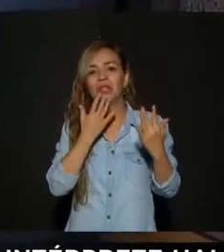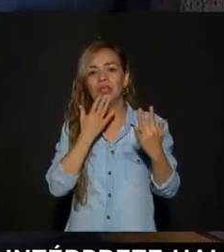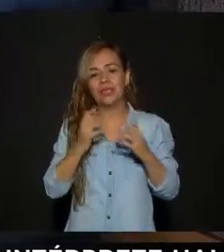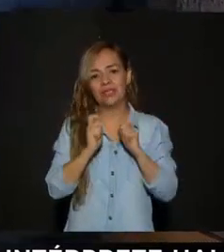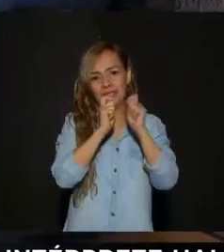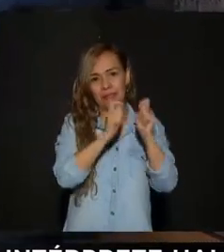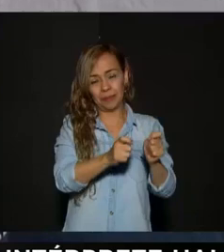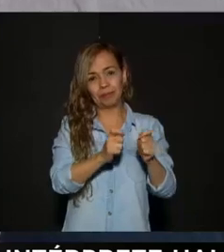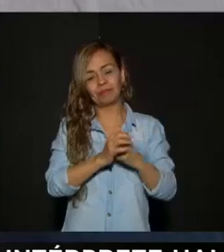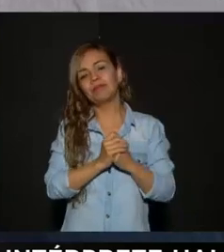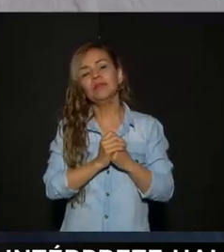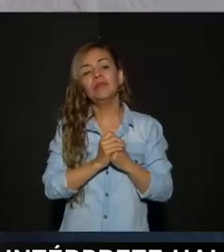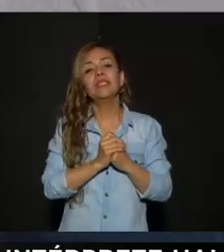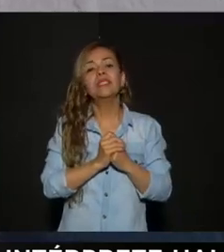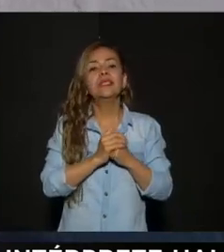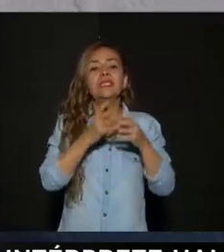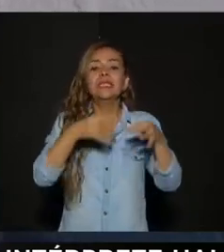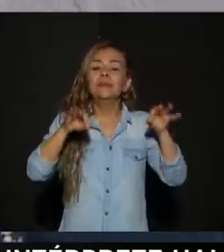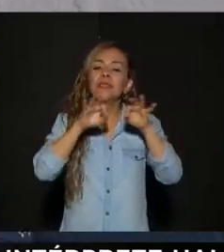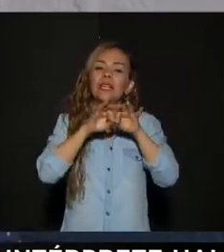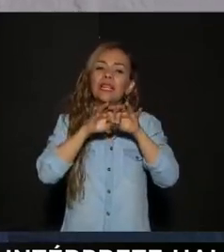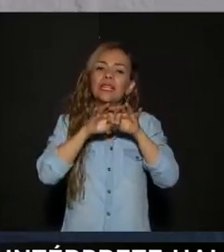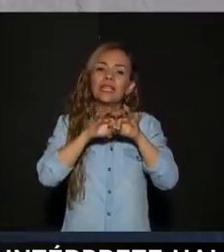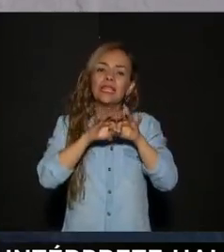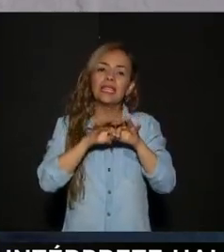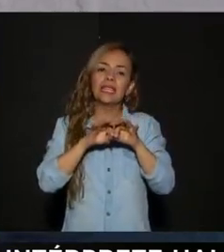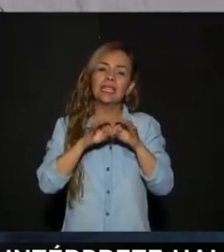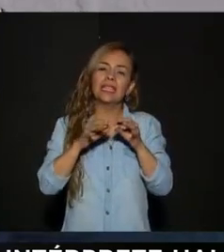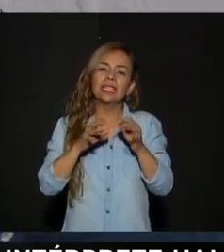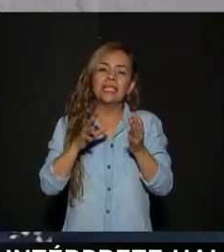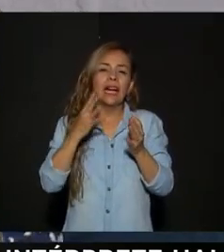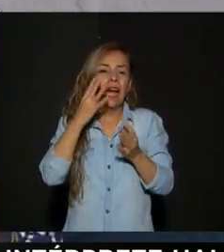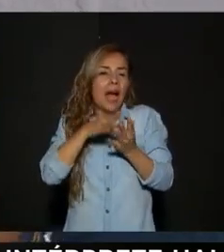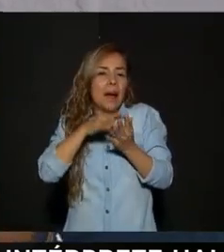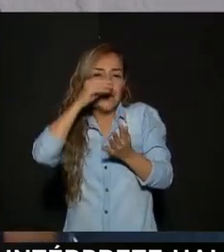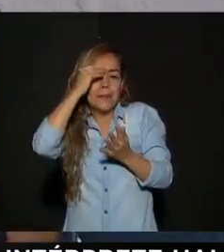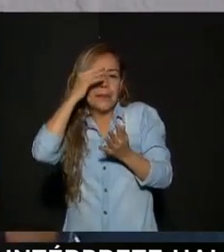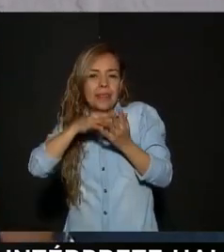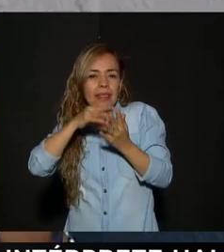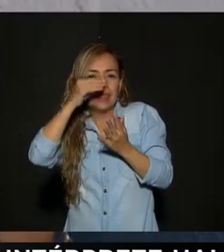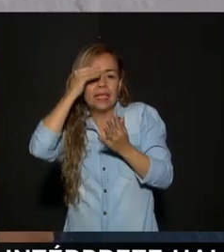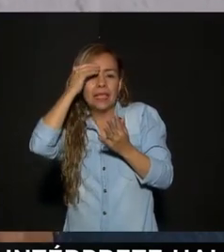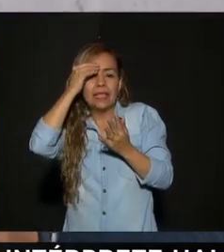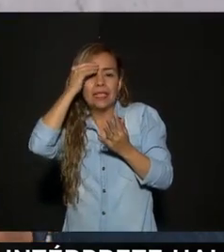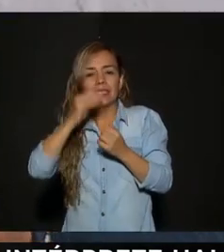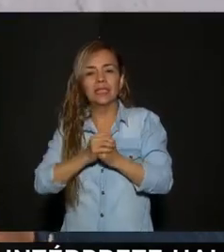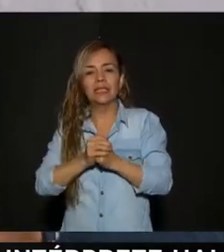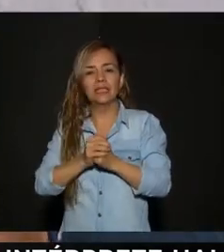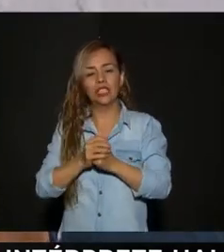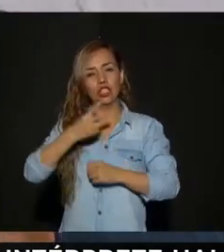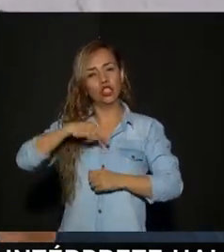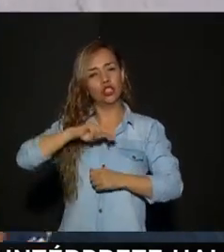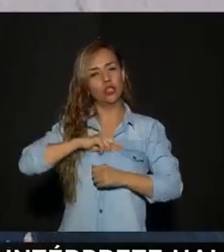fíjate que esta actividad, a través de esta experiencia memorable de aprendizaje, que esa, digamos, es nuestra inspiración, es